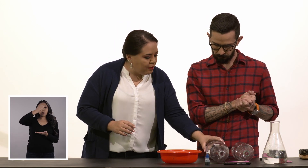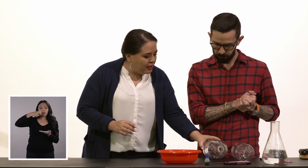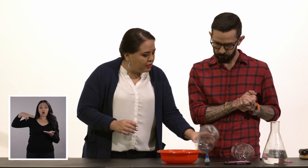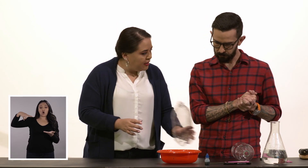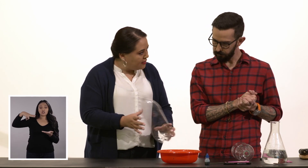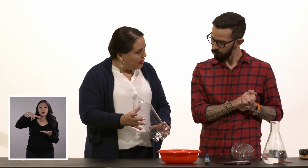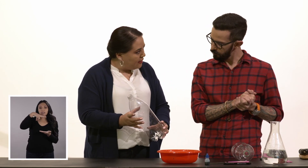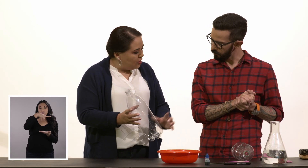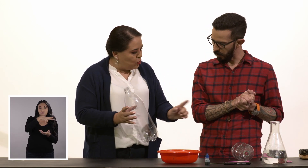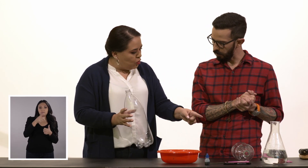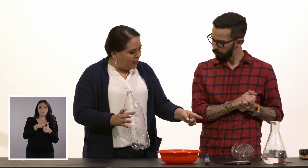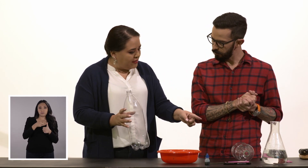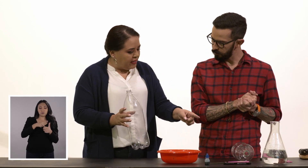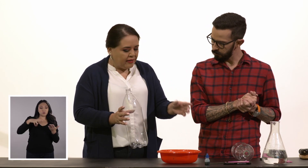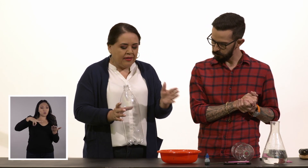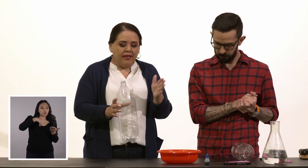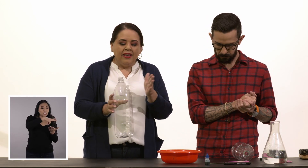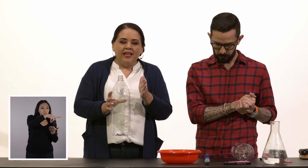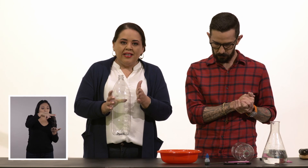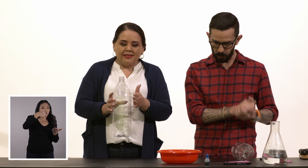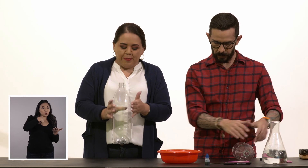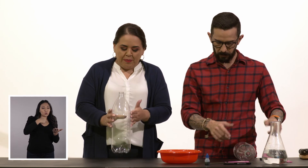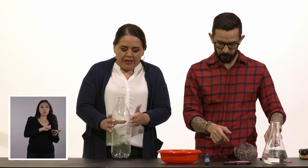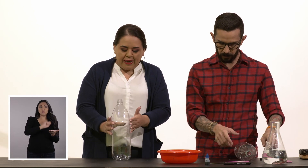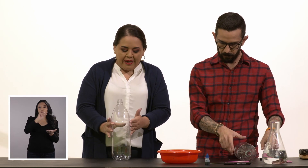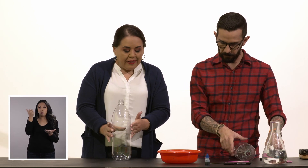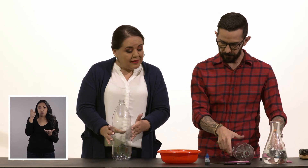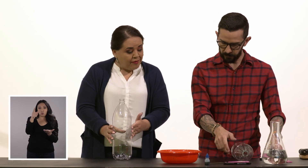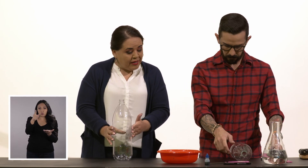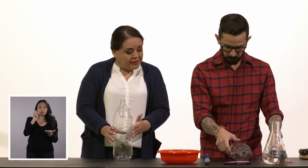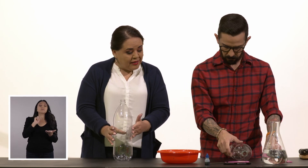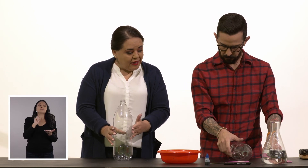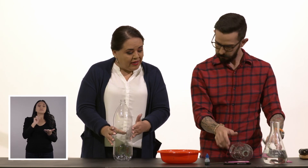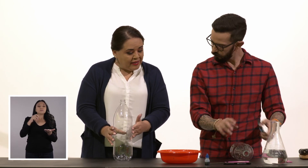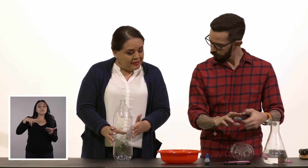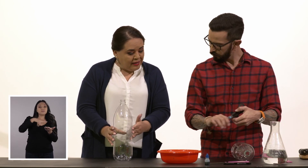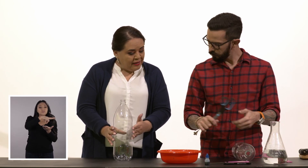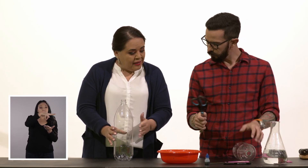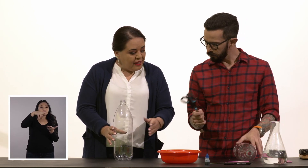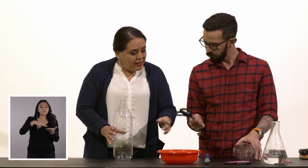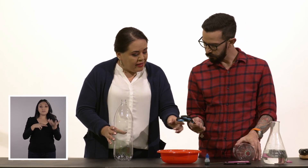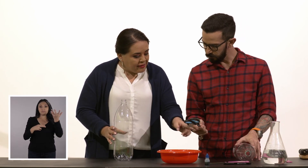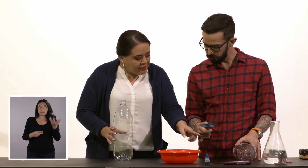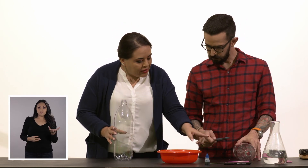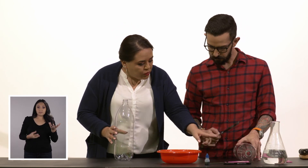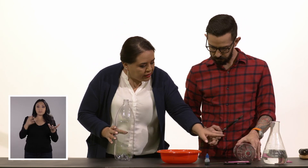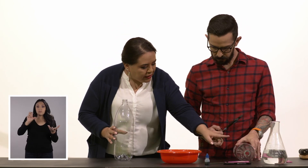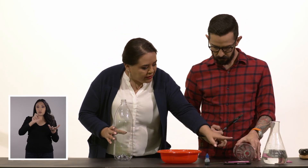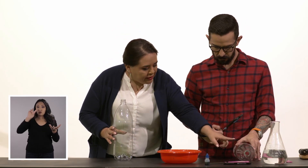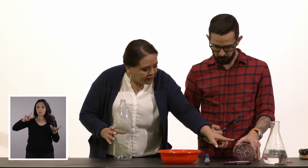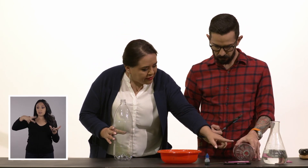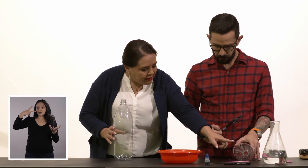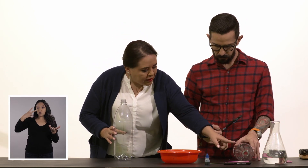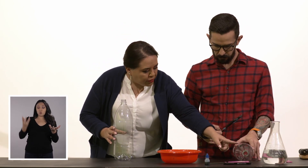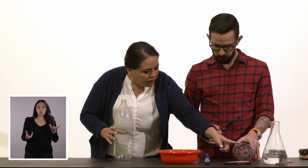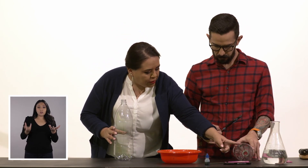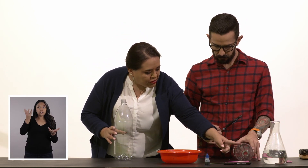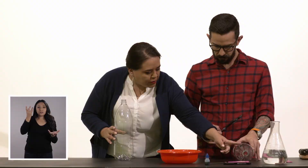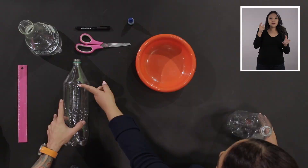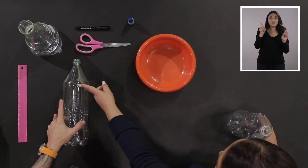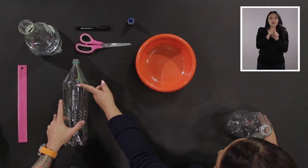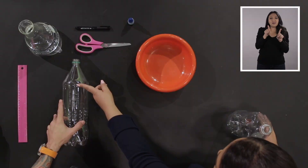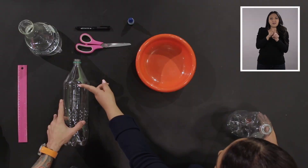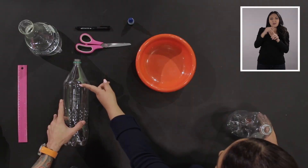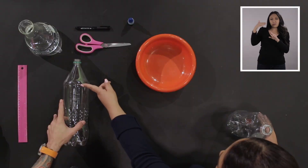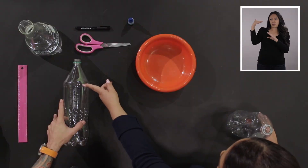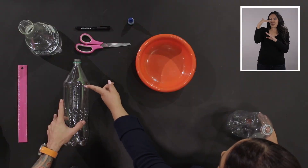con esta primera botella, Santi, y tú con la siguiente. ¿Dónde primera le hago el corte, es la base de la balanza y esta segunda tienes que hacerle, por favor,